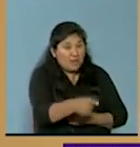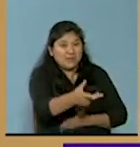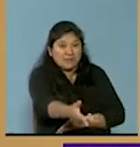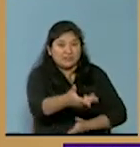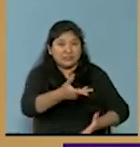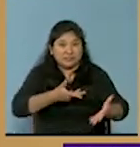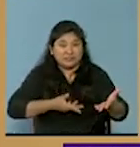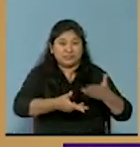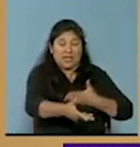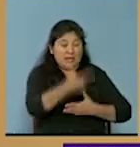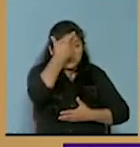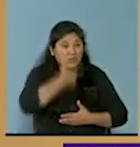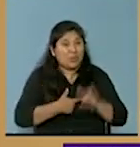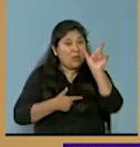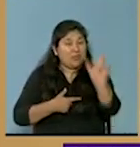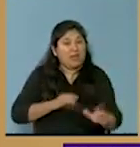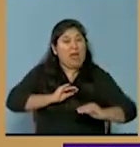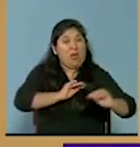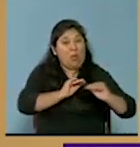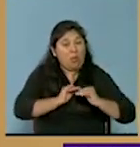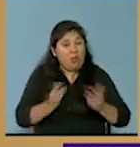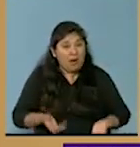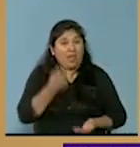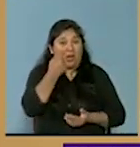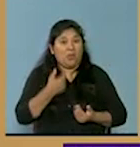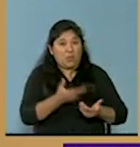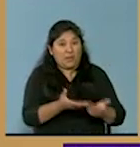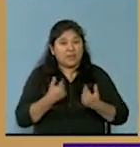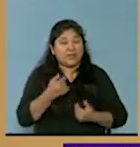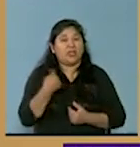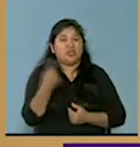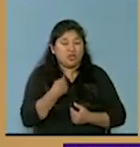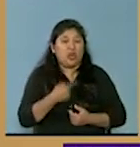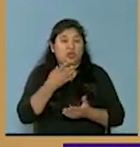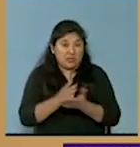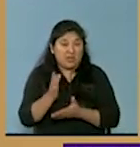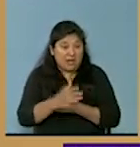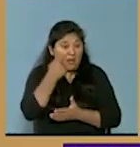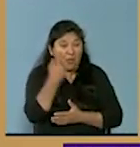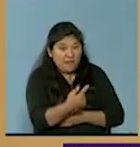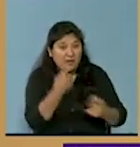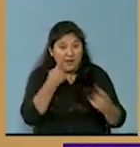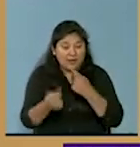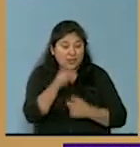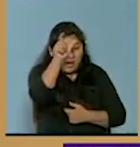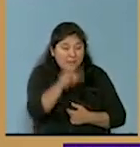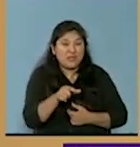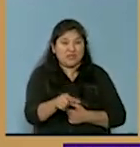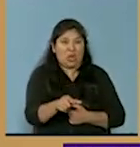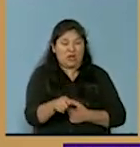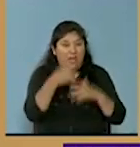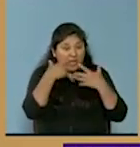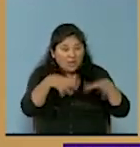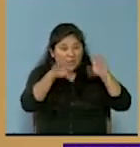entonces yo creo que eso nos llevó a nosotros a seguir ya que hoy en día seguimos en la calle descubrir en el otro que realmente es una